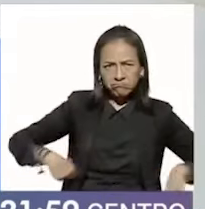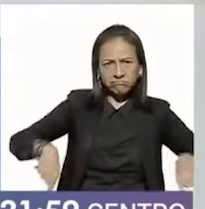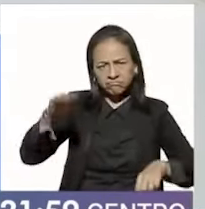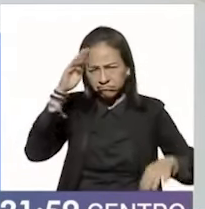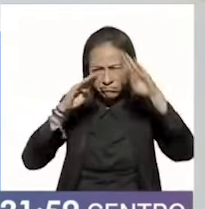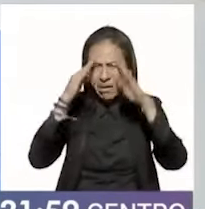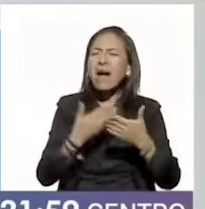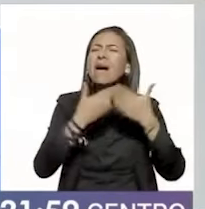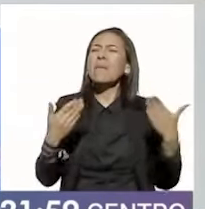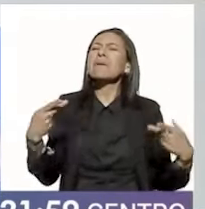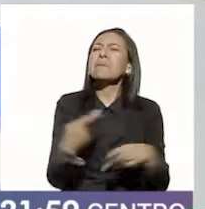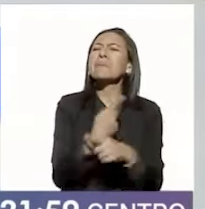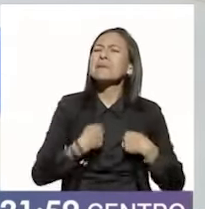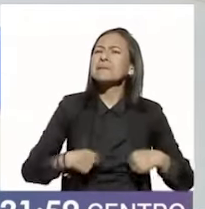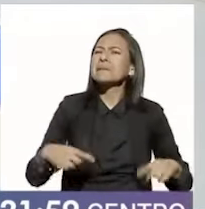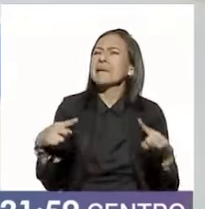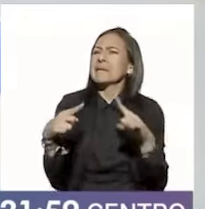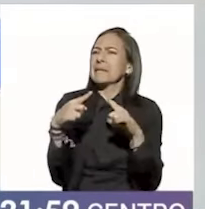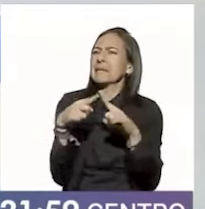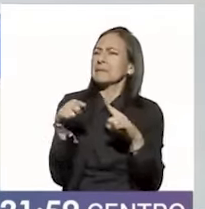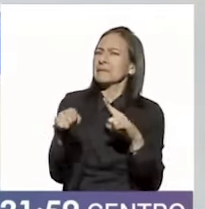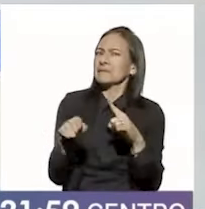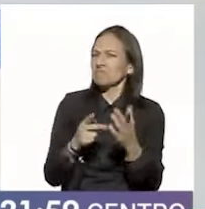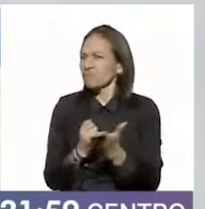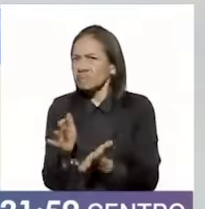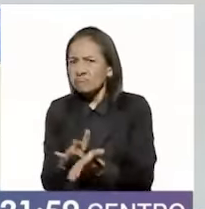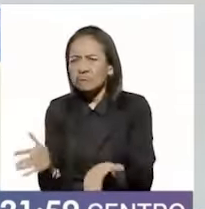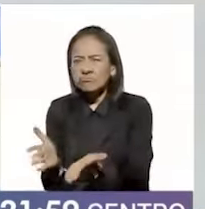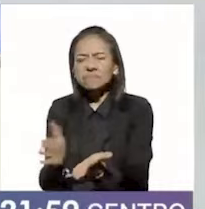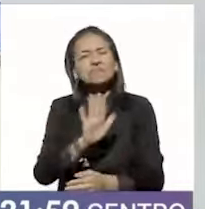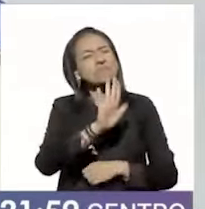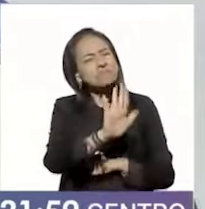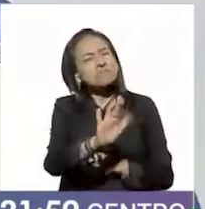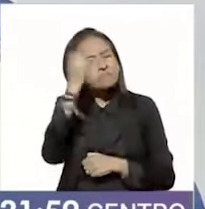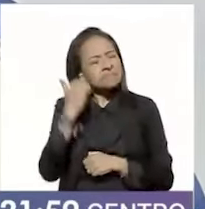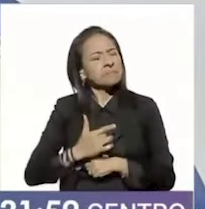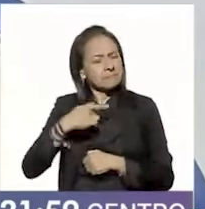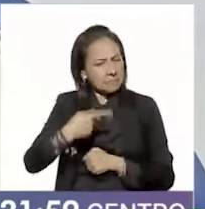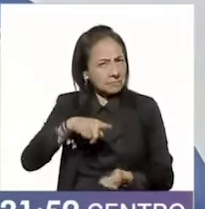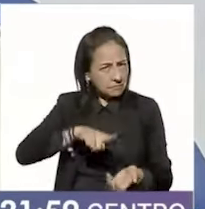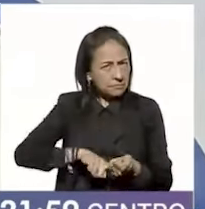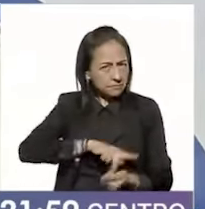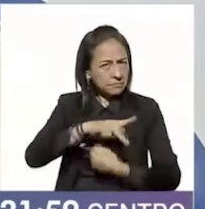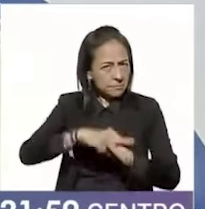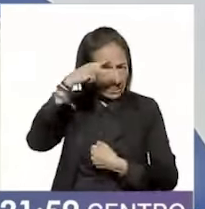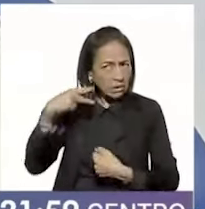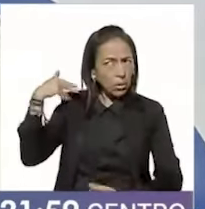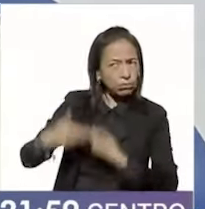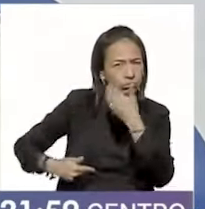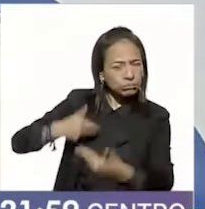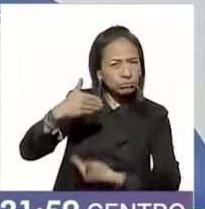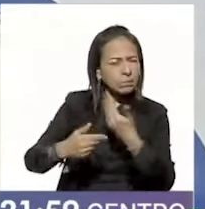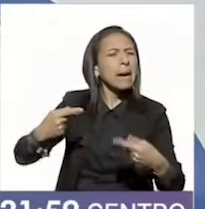ese partido? Mira, la Iglesia yo creo que ha tenido una evolución política muy peculiar en México. La gran embestida que se dio contra la